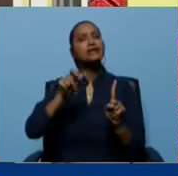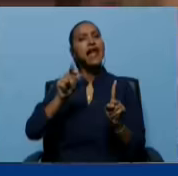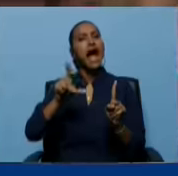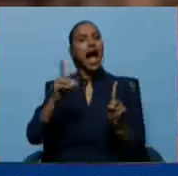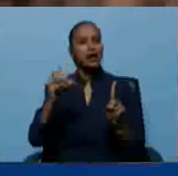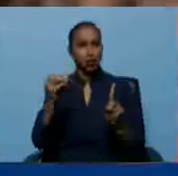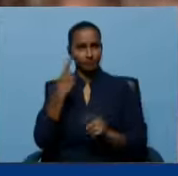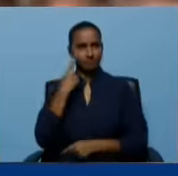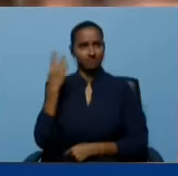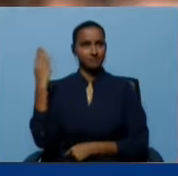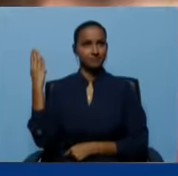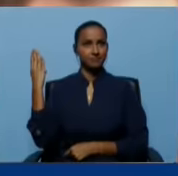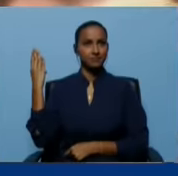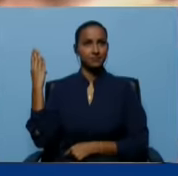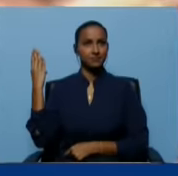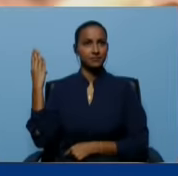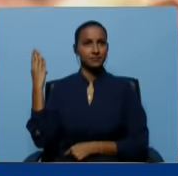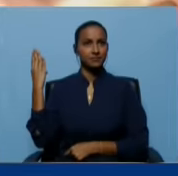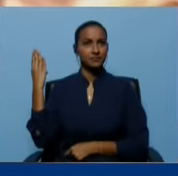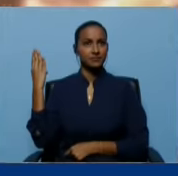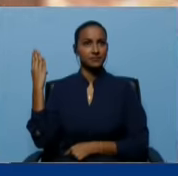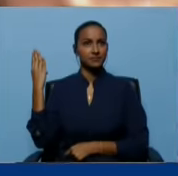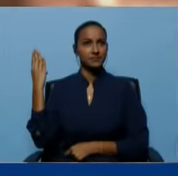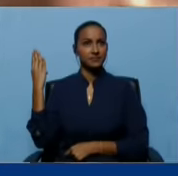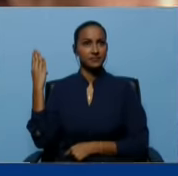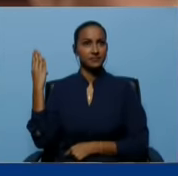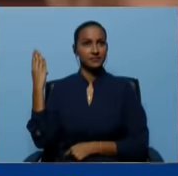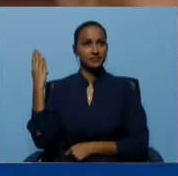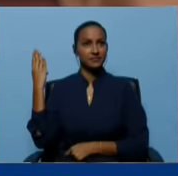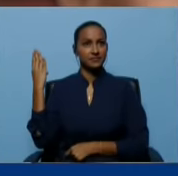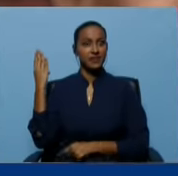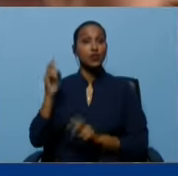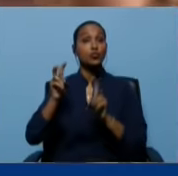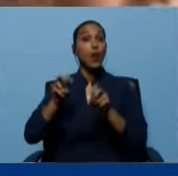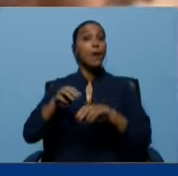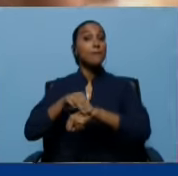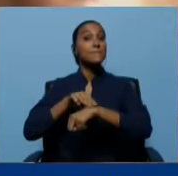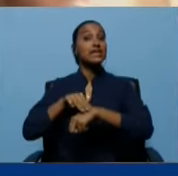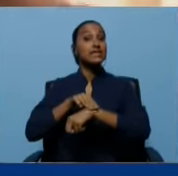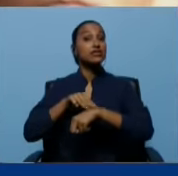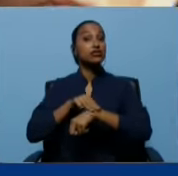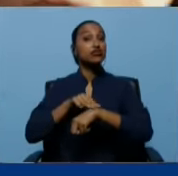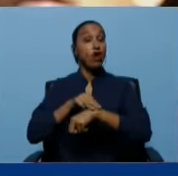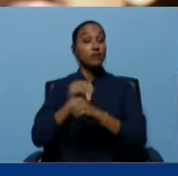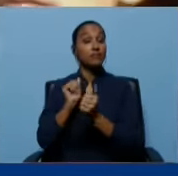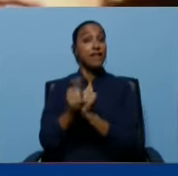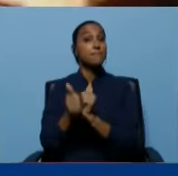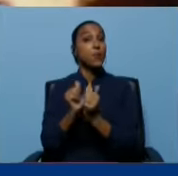Popular para el Deporte. Arnaldo, igual con tu juventud.